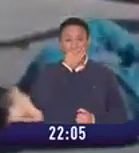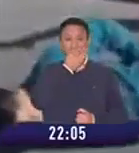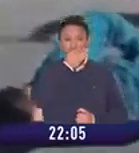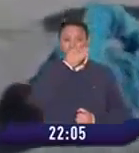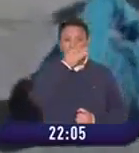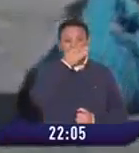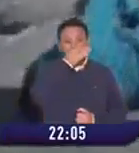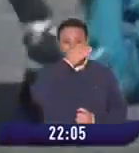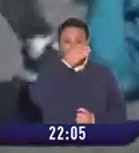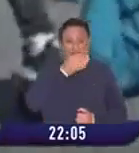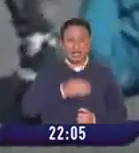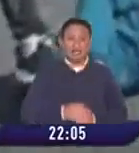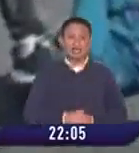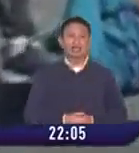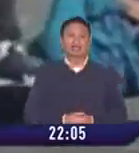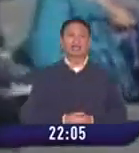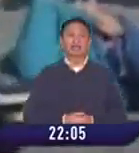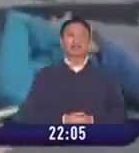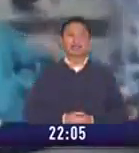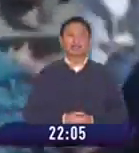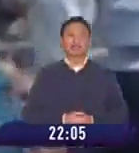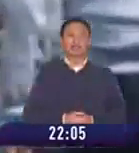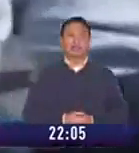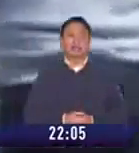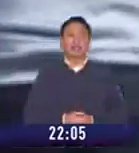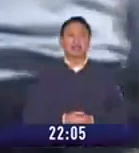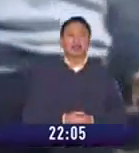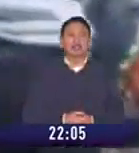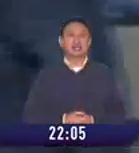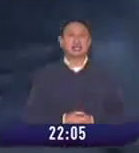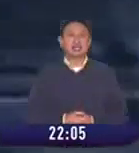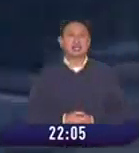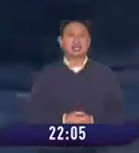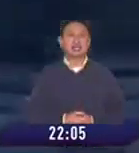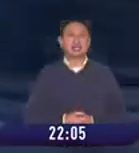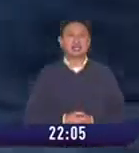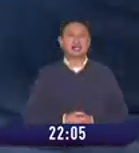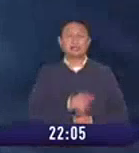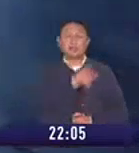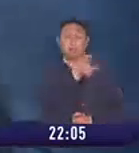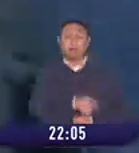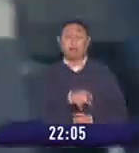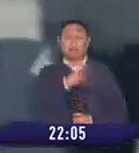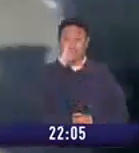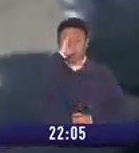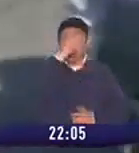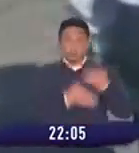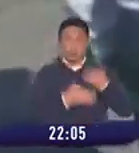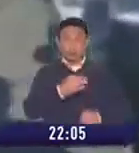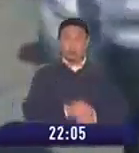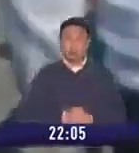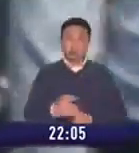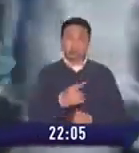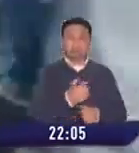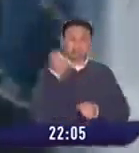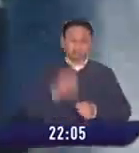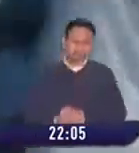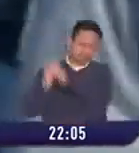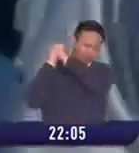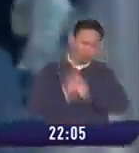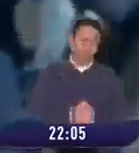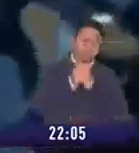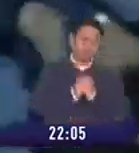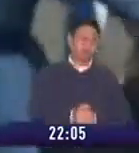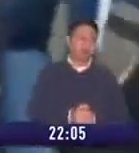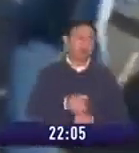Los 8 presuntos antisociales, tras ser aprehendidos en flagrancia por la policía judicial, recibieron palo por moradores del